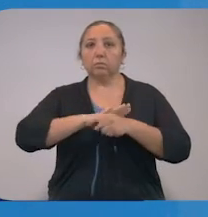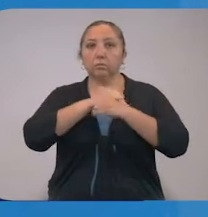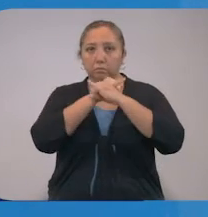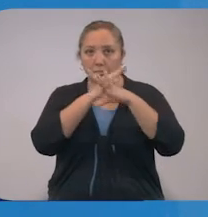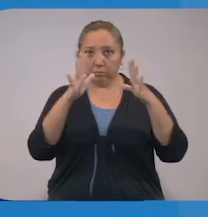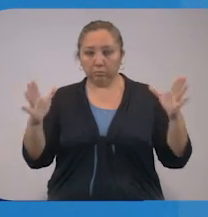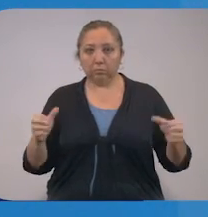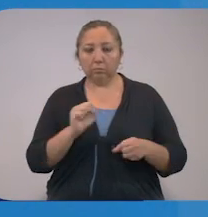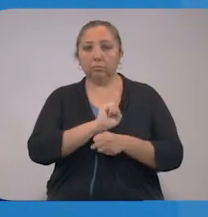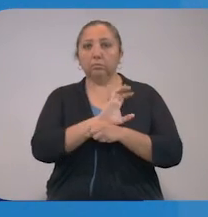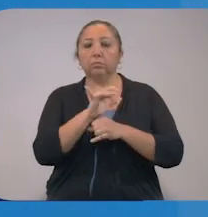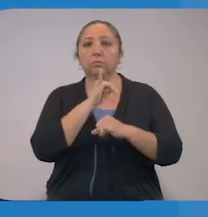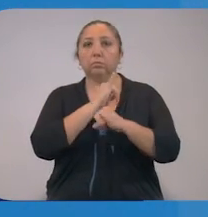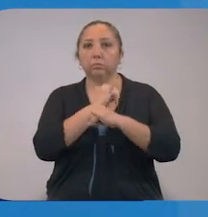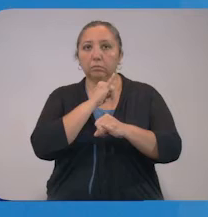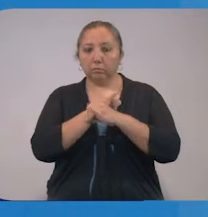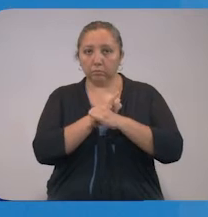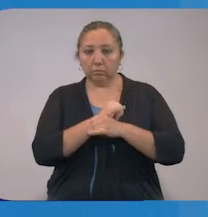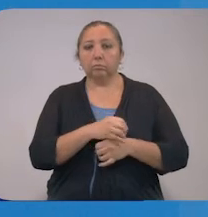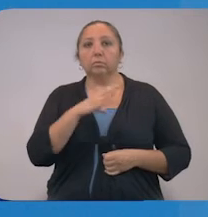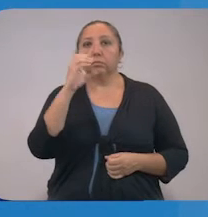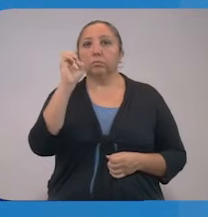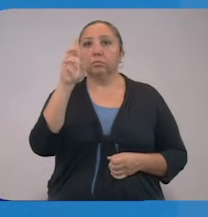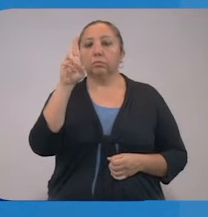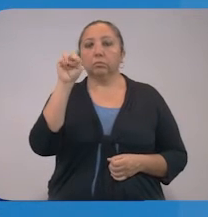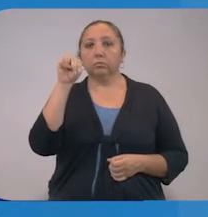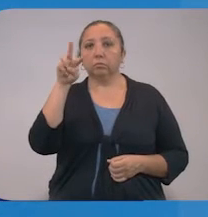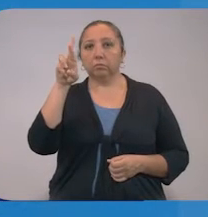información sobre el COVID-19 en la página de internet